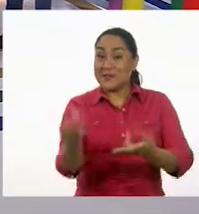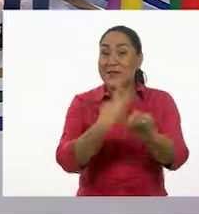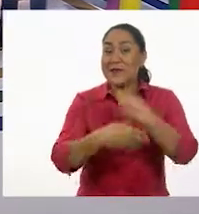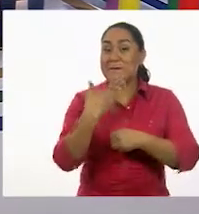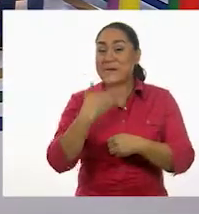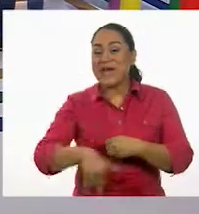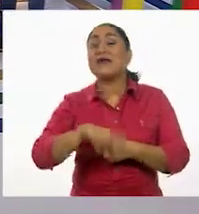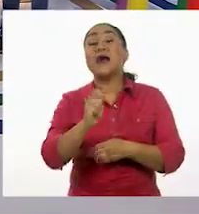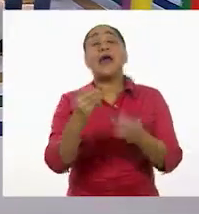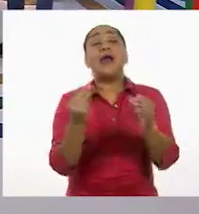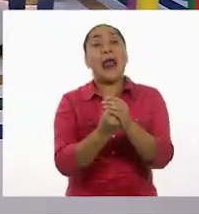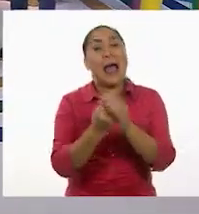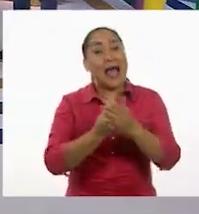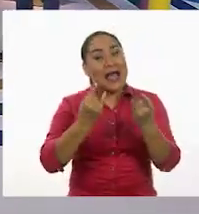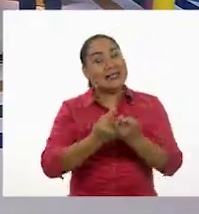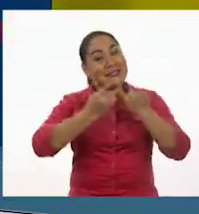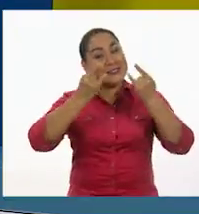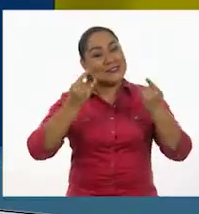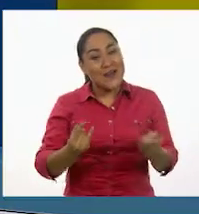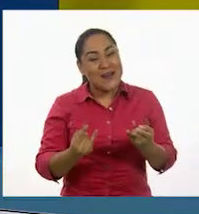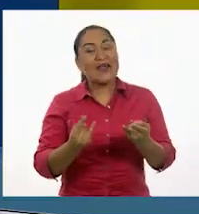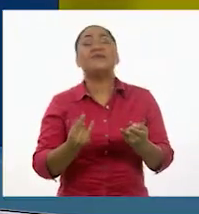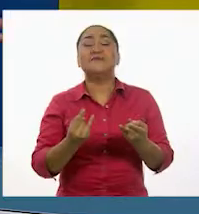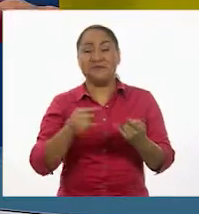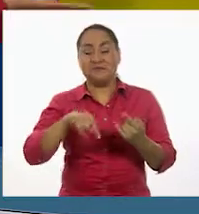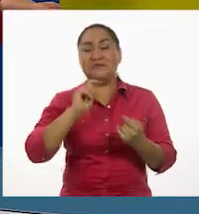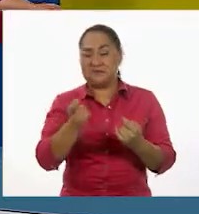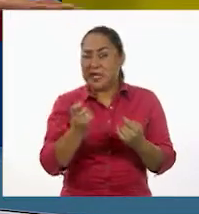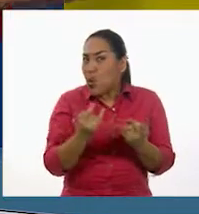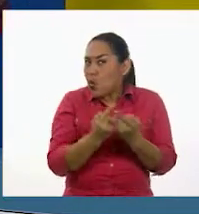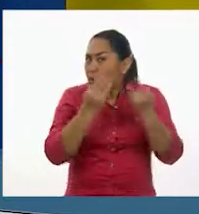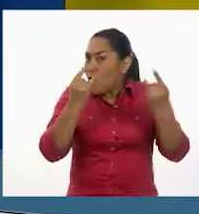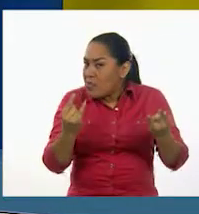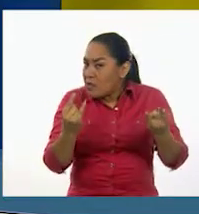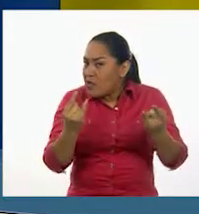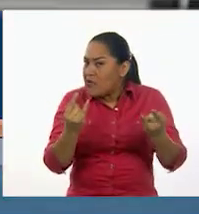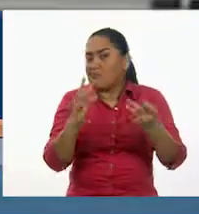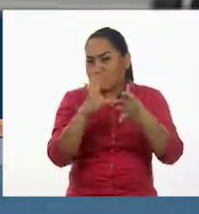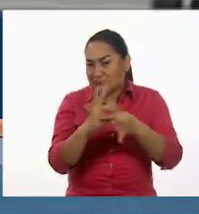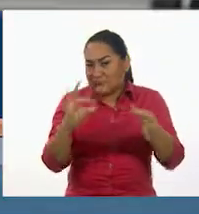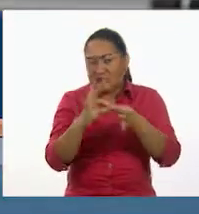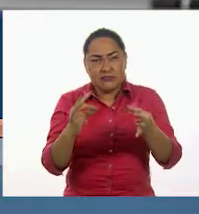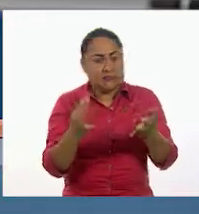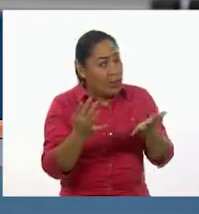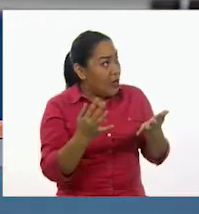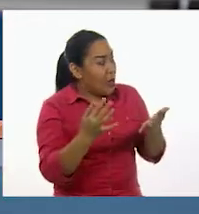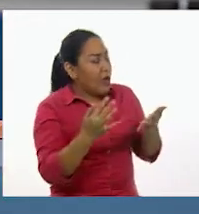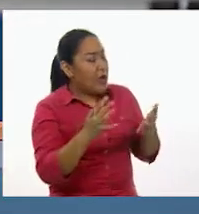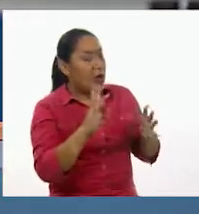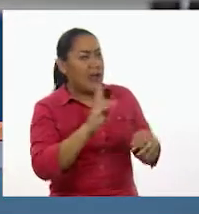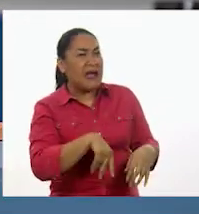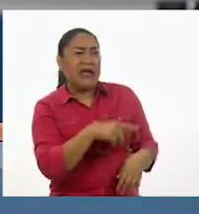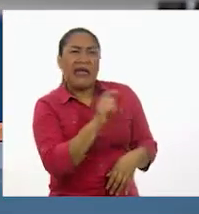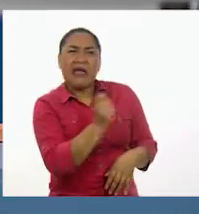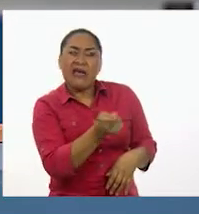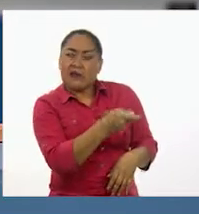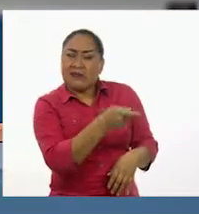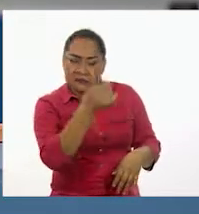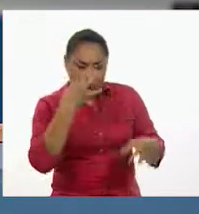Bienvenidos a esta, su clase de historia, en la modalidad Cuéntame la historia. ¡Wow! ¿Qué es eso, maestra? ¿Por qué viene